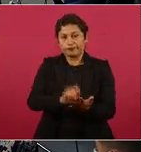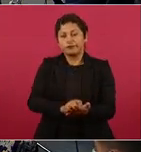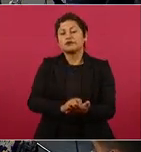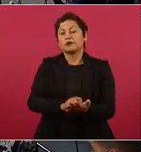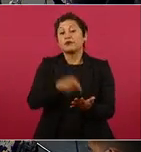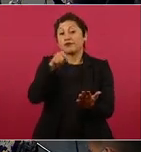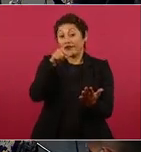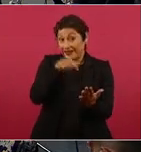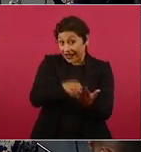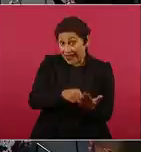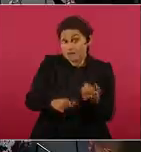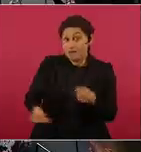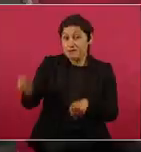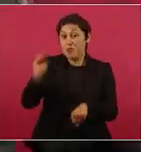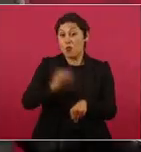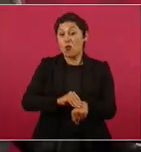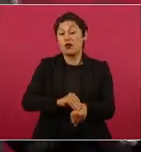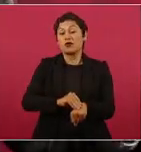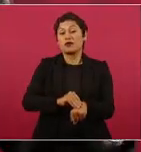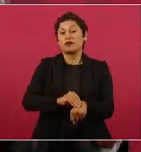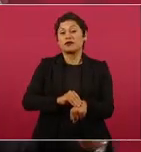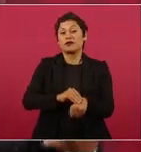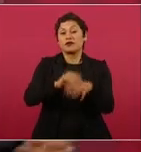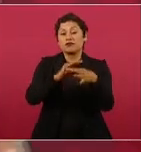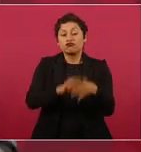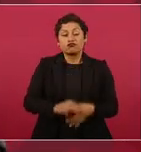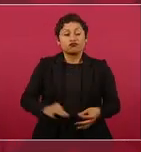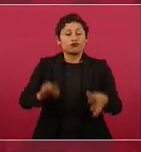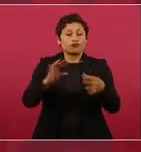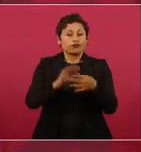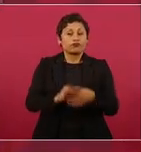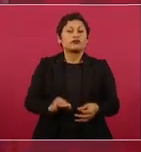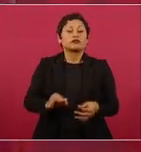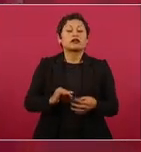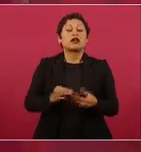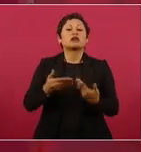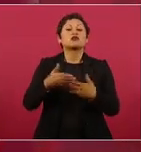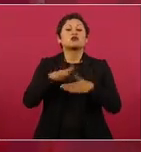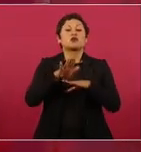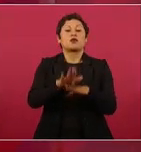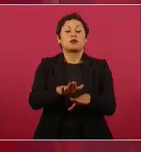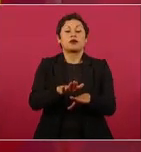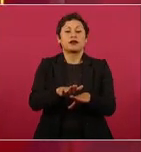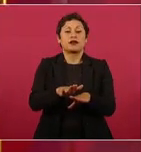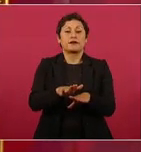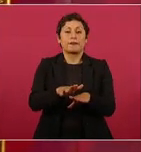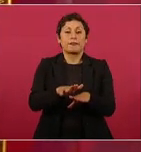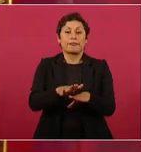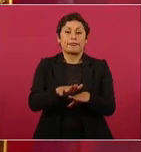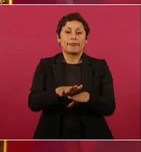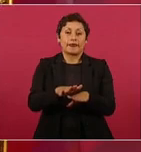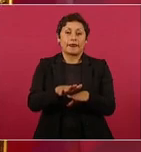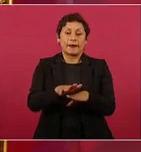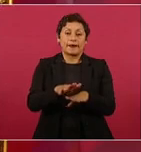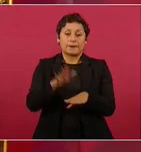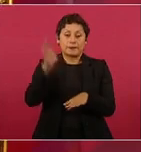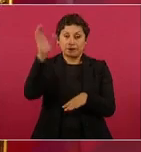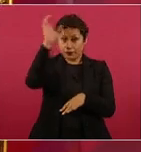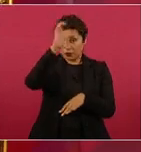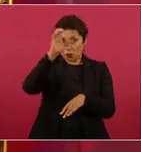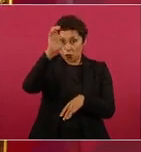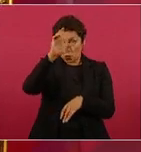donde habla de la importancia de la cultura de